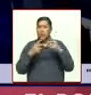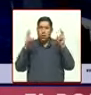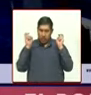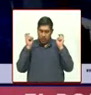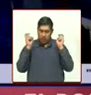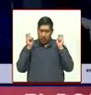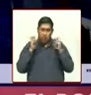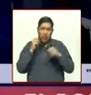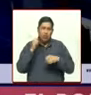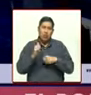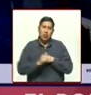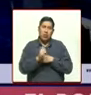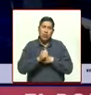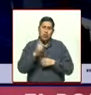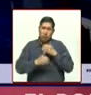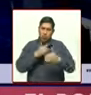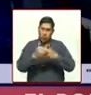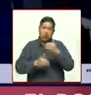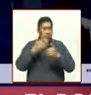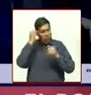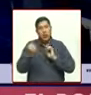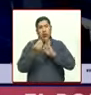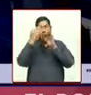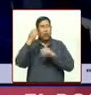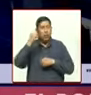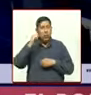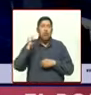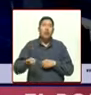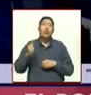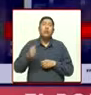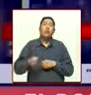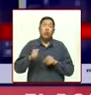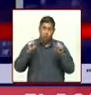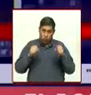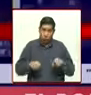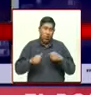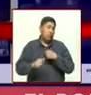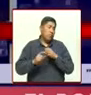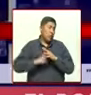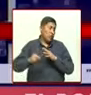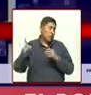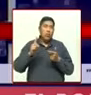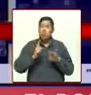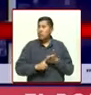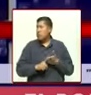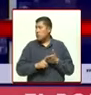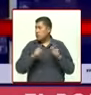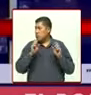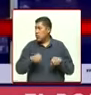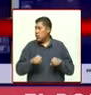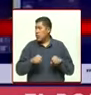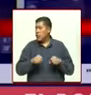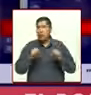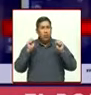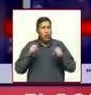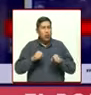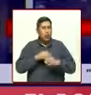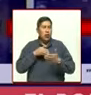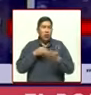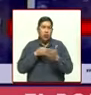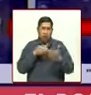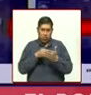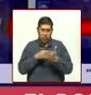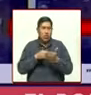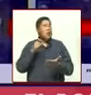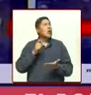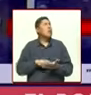argumento de los riesgos procesales, porque ante el juez se tiene que decir que puede haber riesgo de fuga, que puede haber la posible